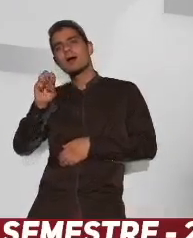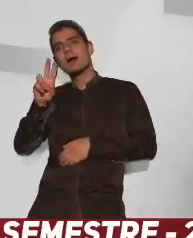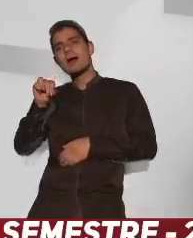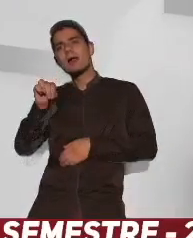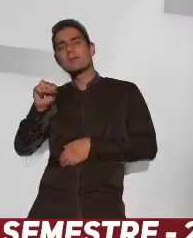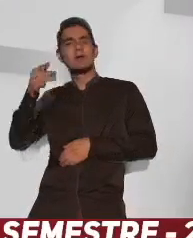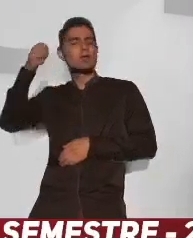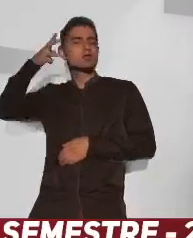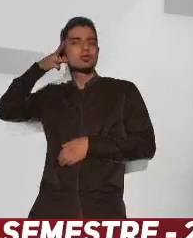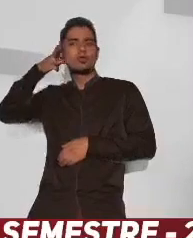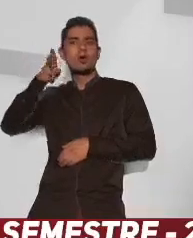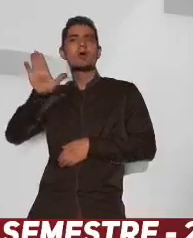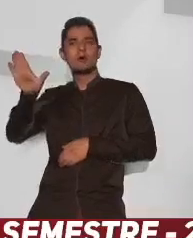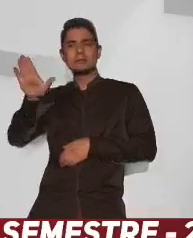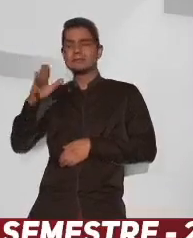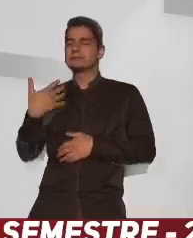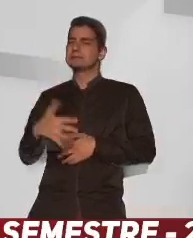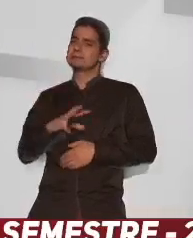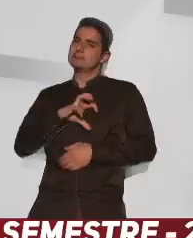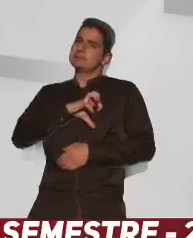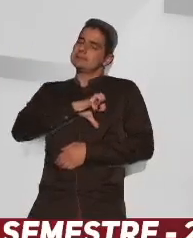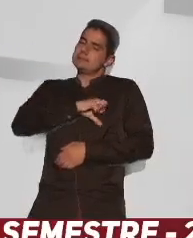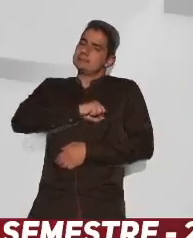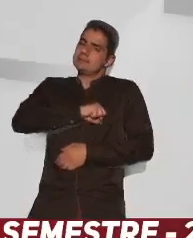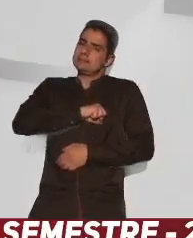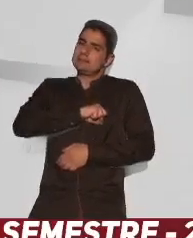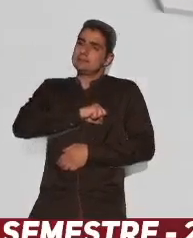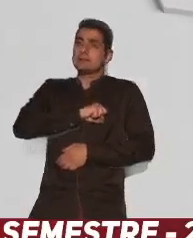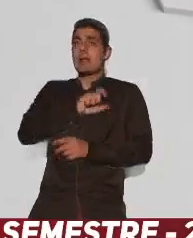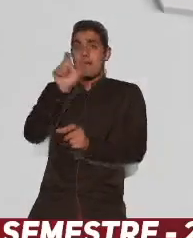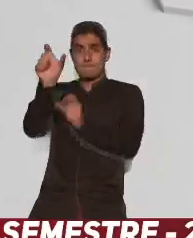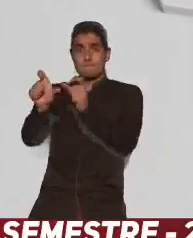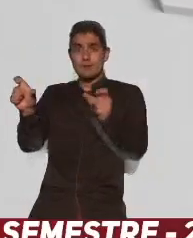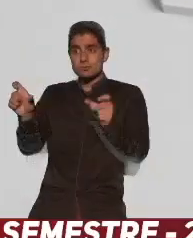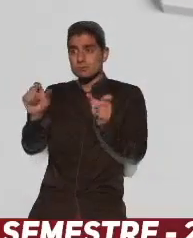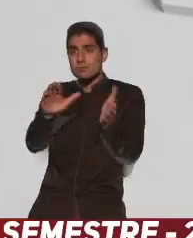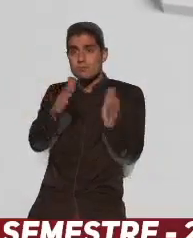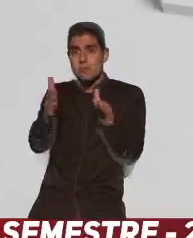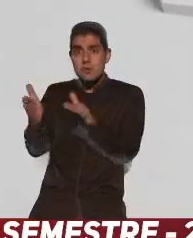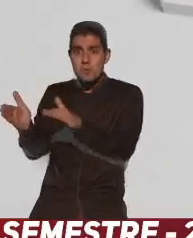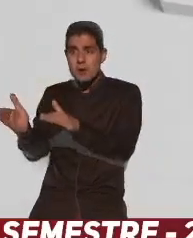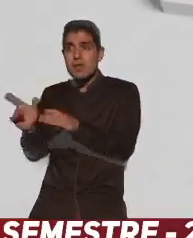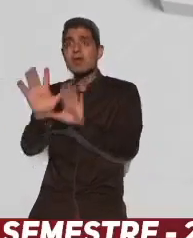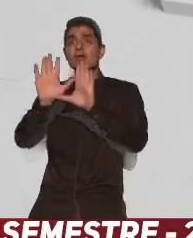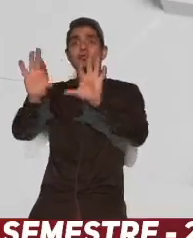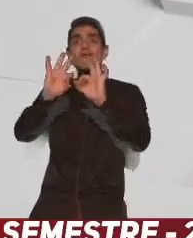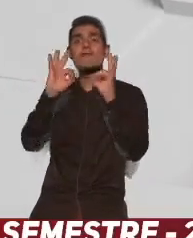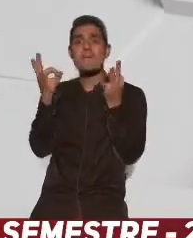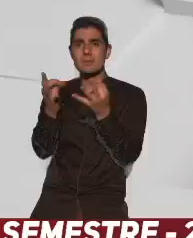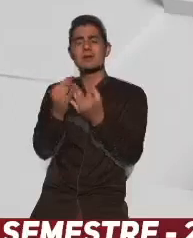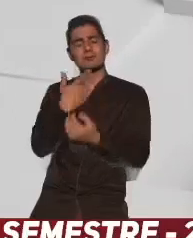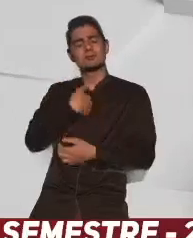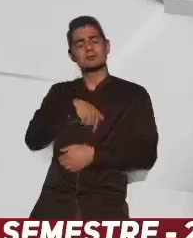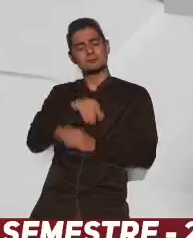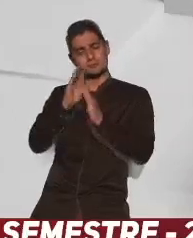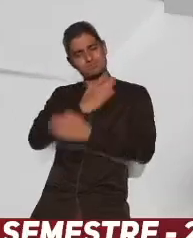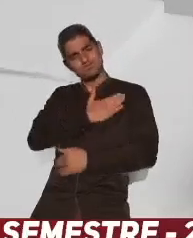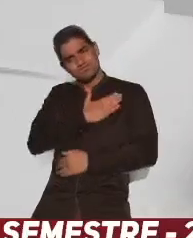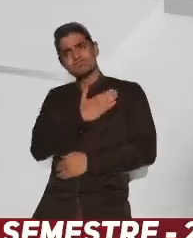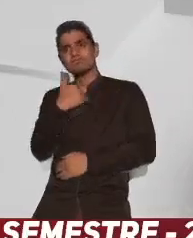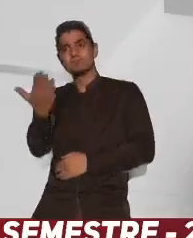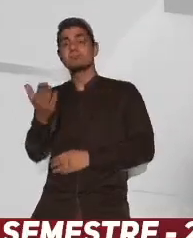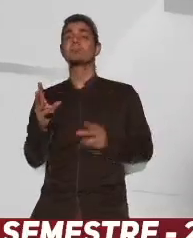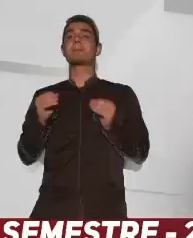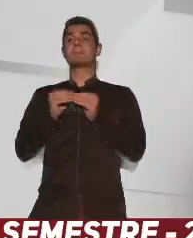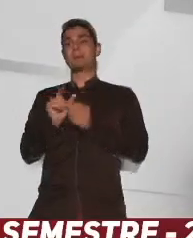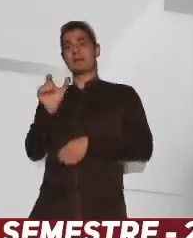a las familias de este personal uniformado fallecido. De la misma manera, acompañamos al personal uniformado que resultó herido y